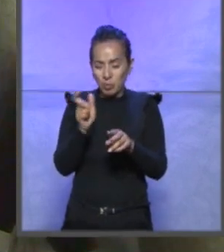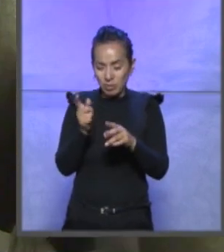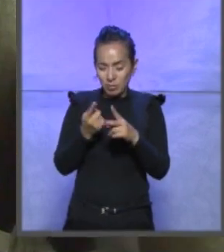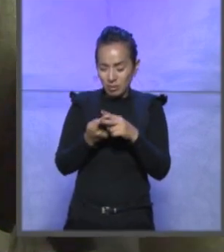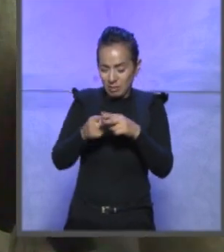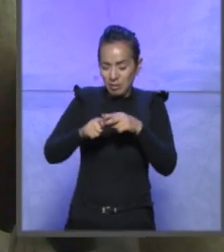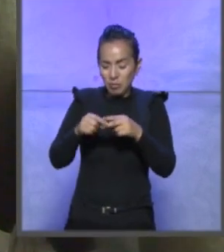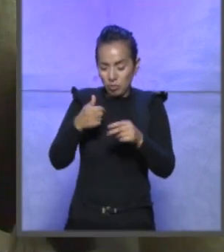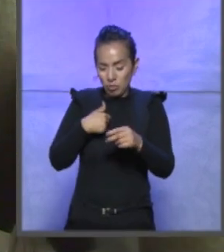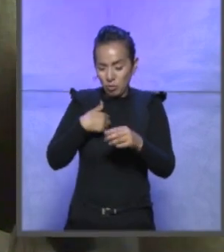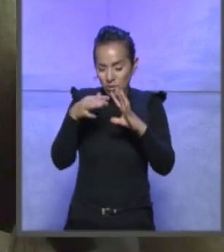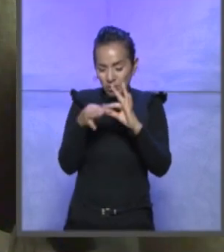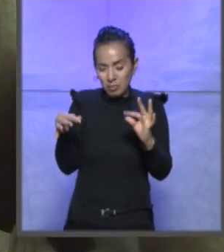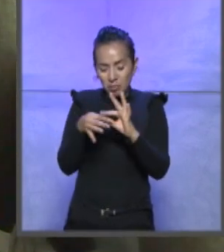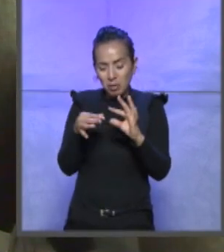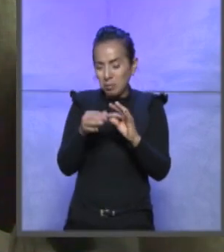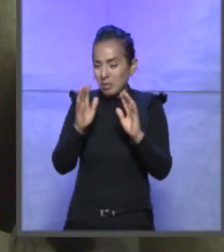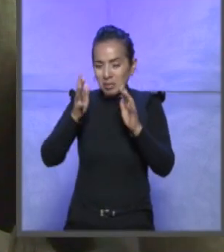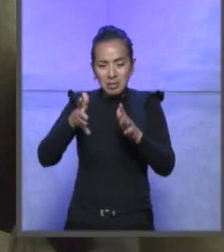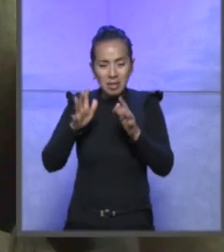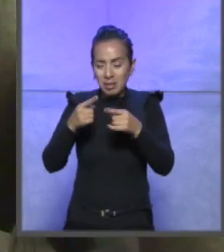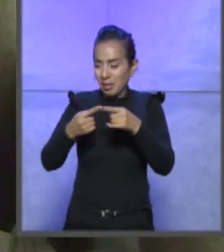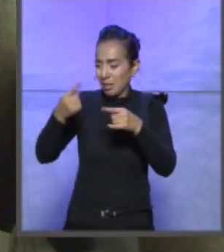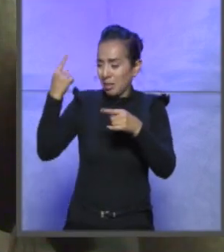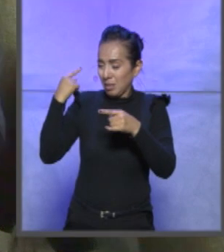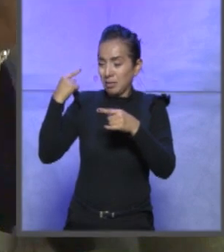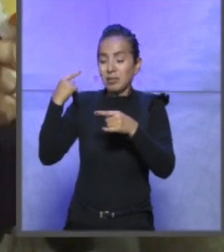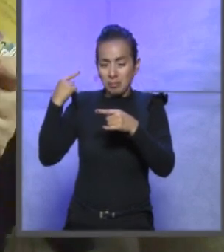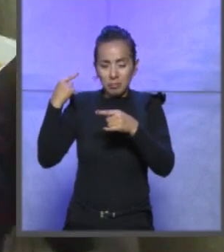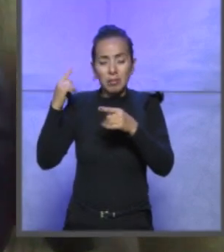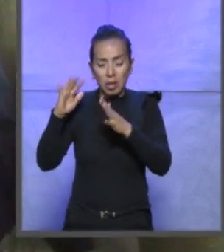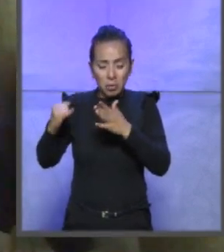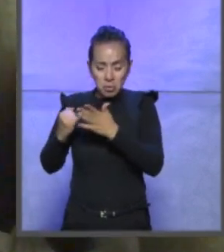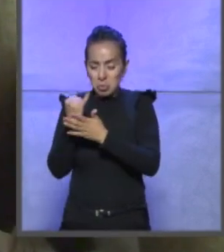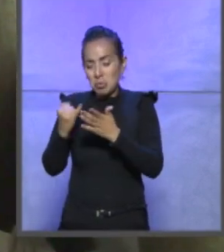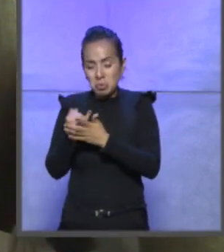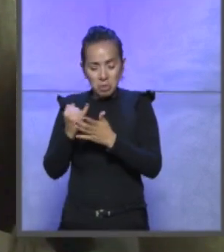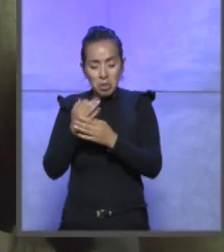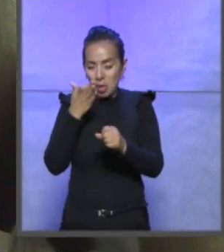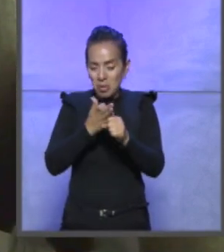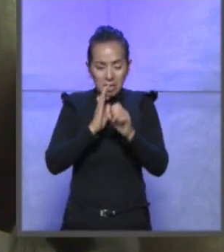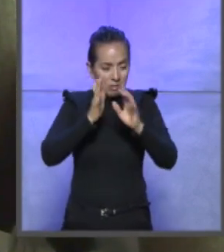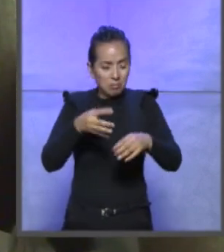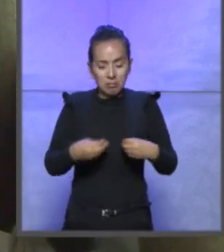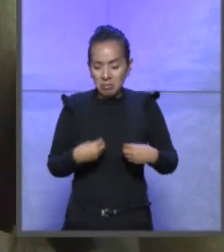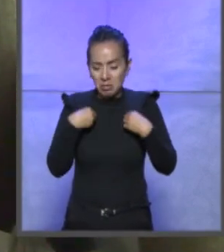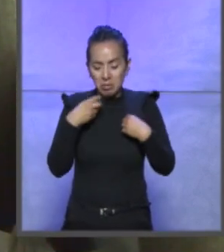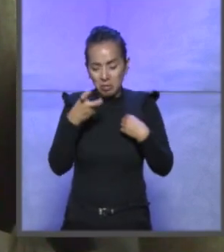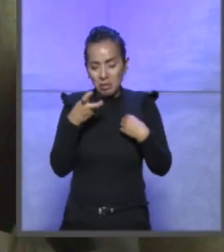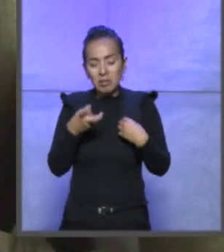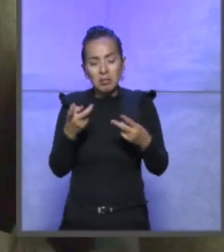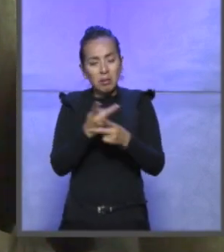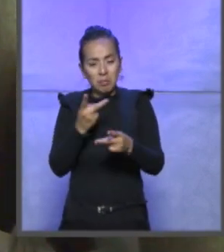que están ya viviendo las consecuencias de las decisiones que las generaciones anteriores hemos tomado. Por eso